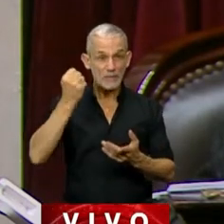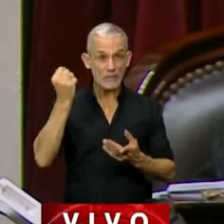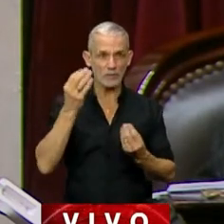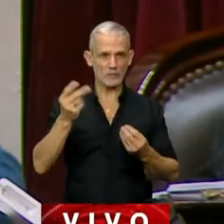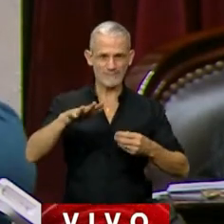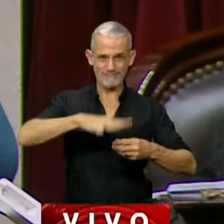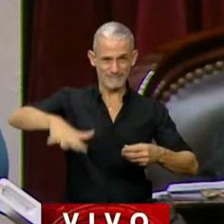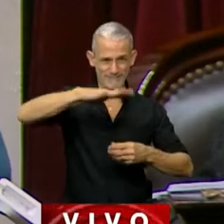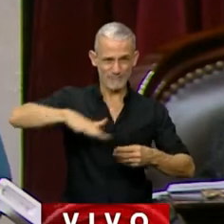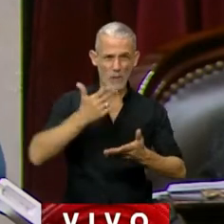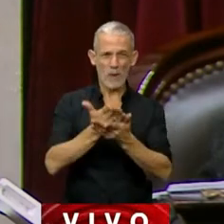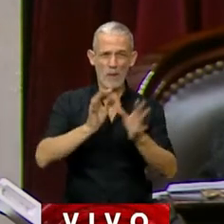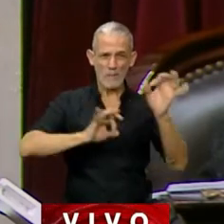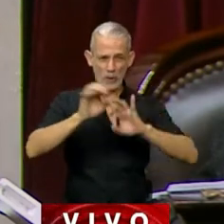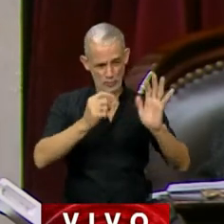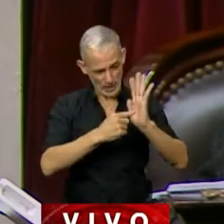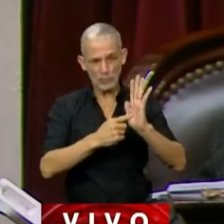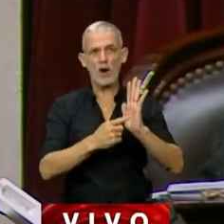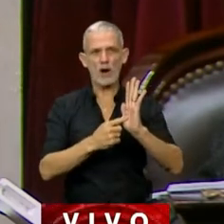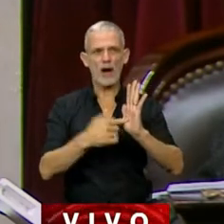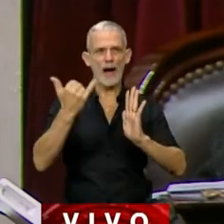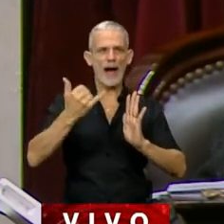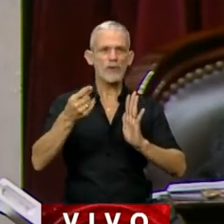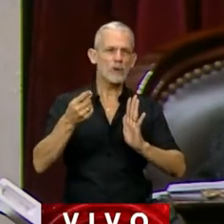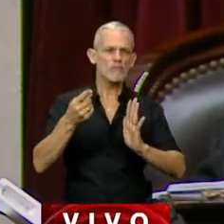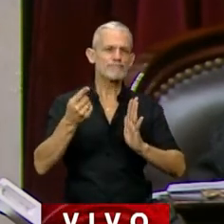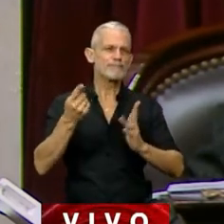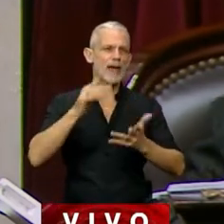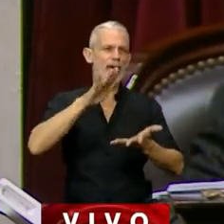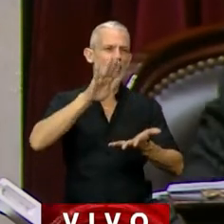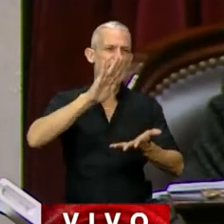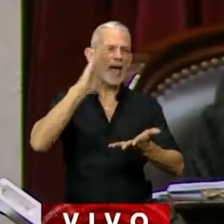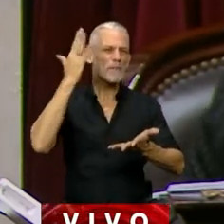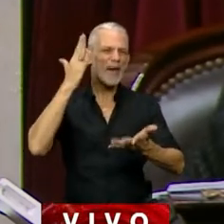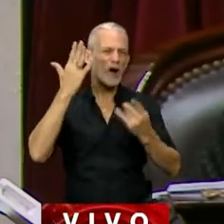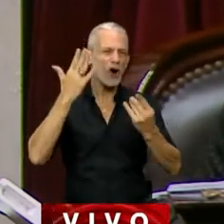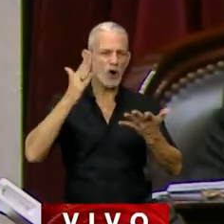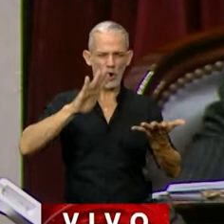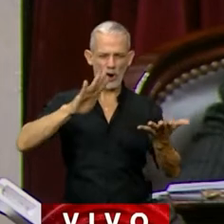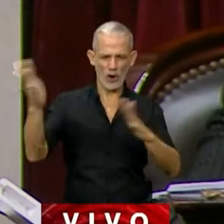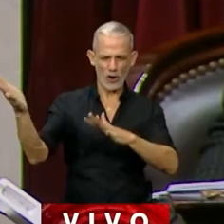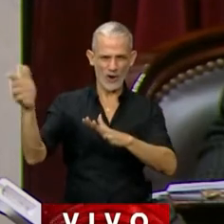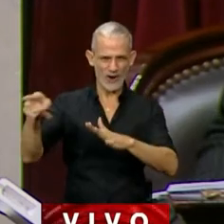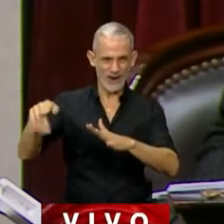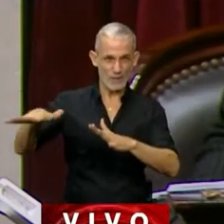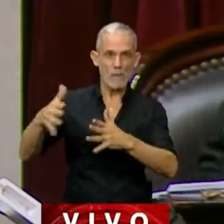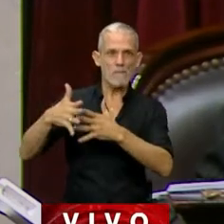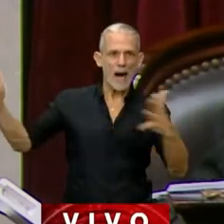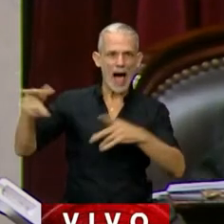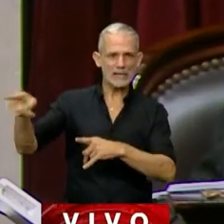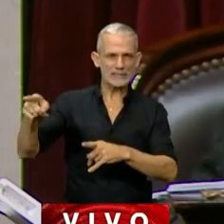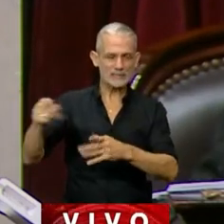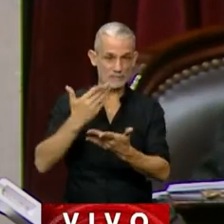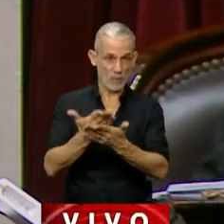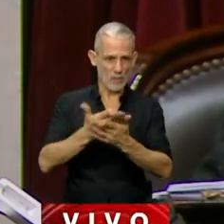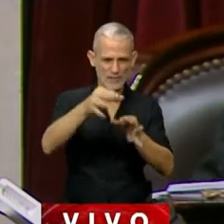frente a la zona que propone el proyecto hay una en espejo, pero que es incluso más amplia, ¿no?, que la